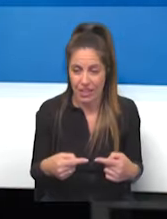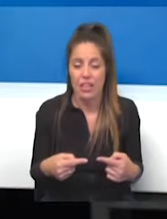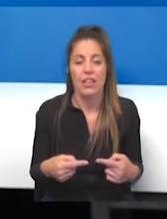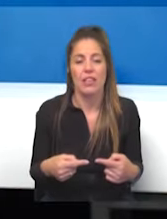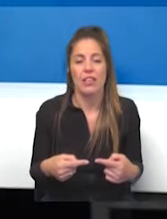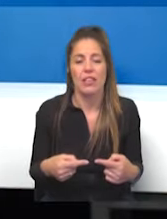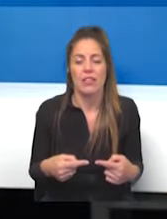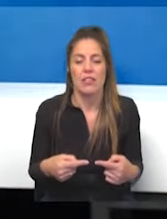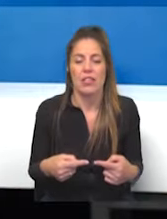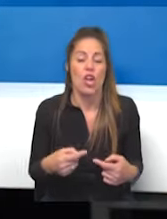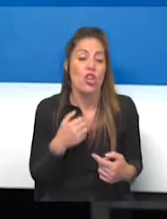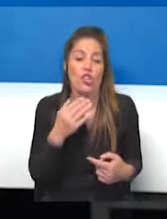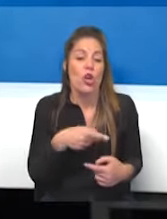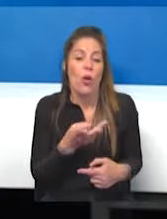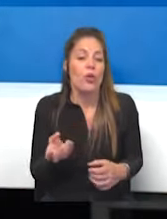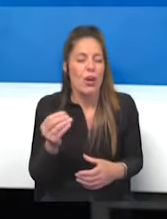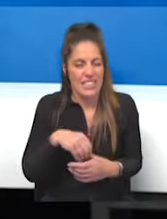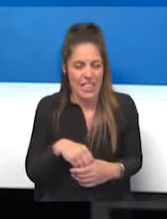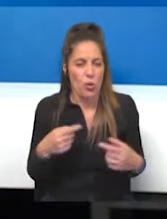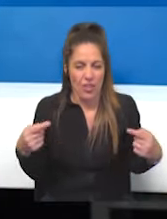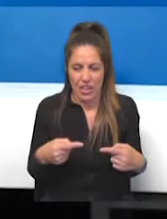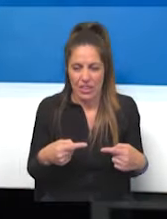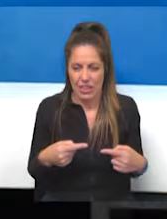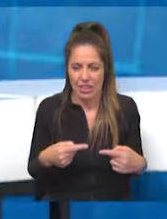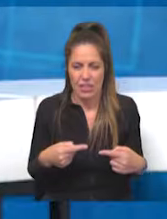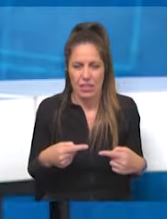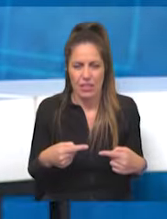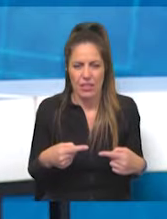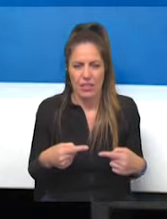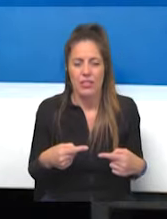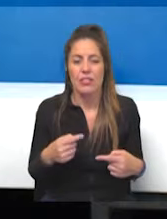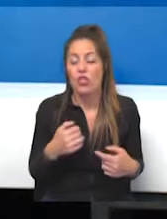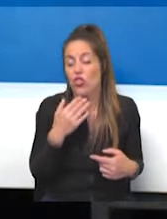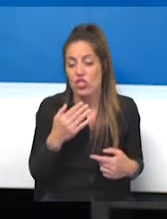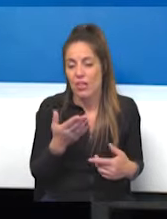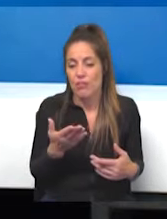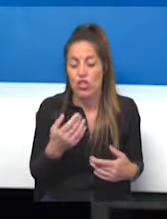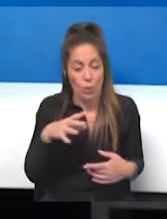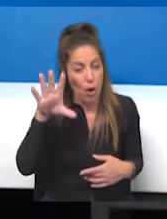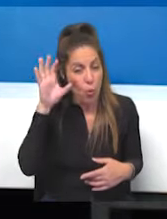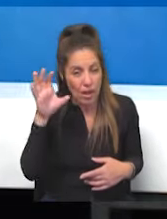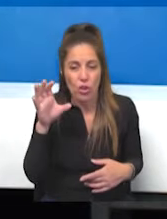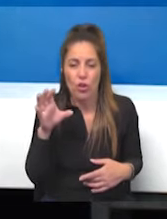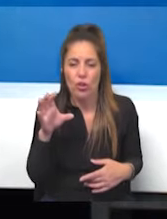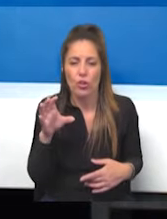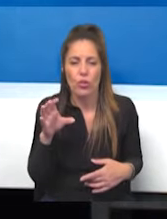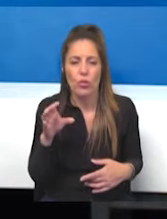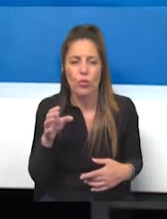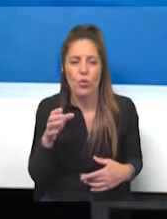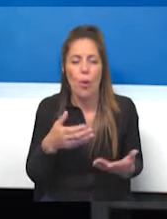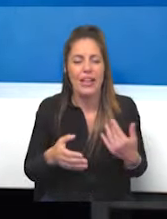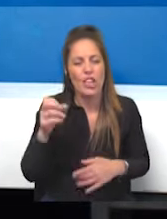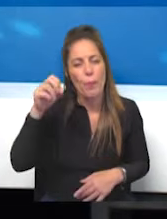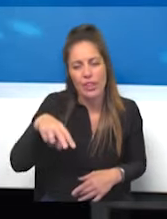debate no sé cuánto puede incidir un debate No ese es otro tema también claro no sé cuá yo me acuerdo con compartir